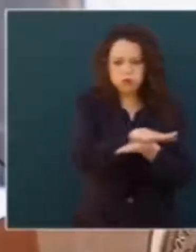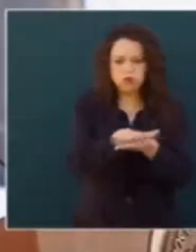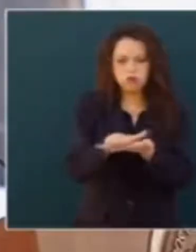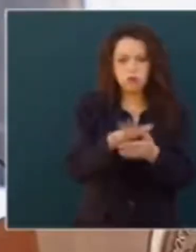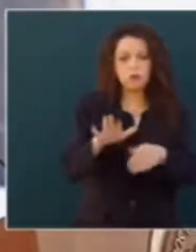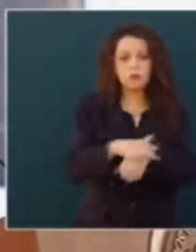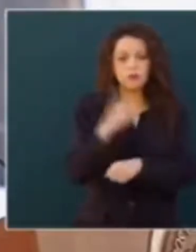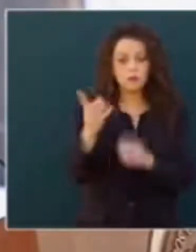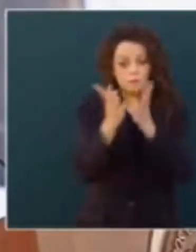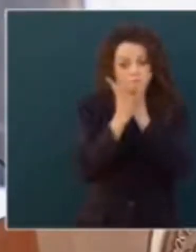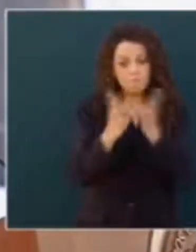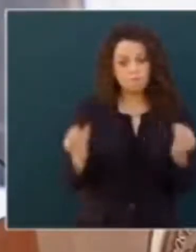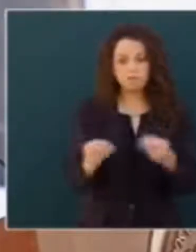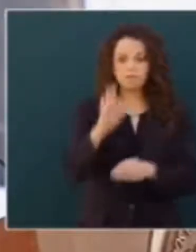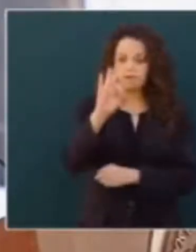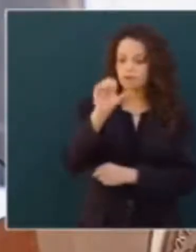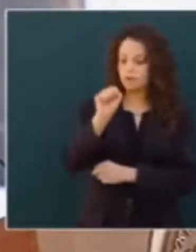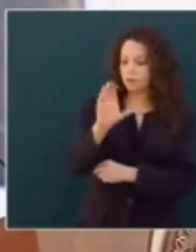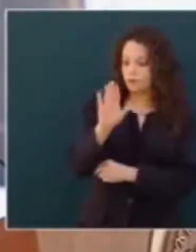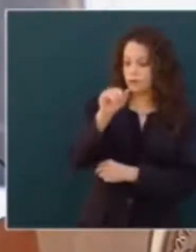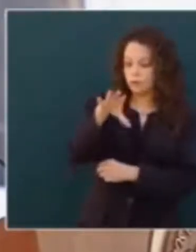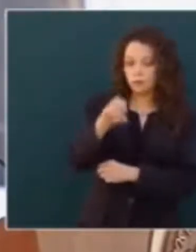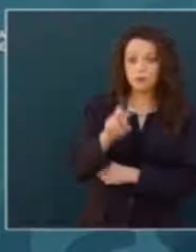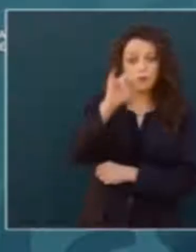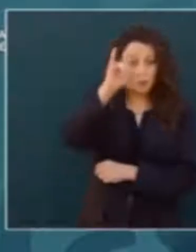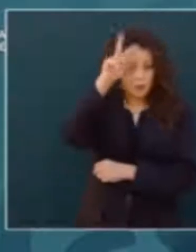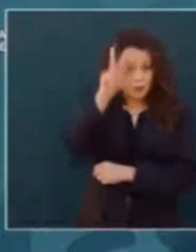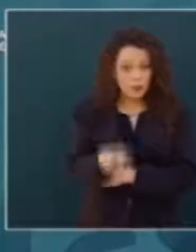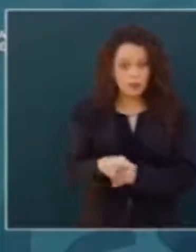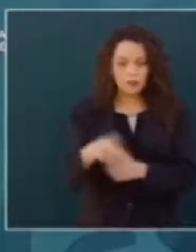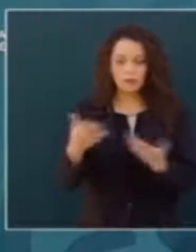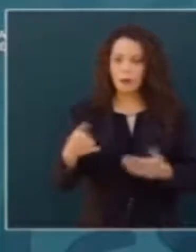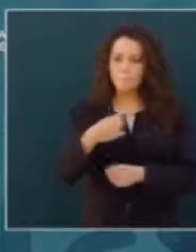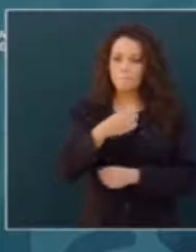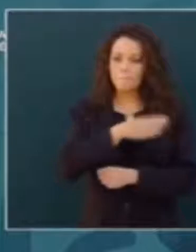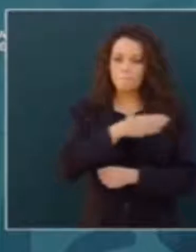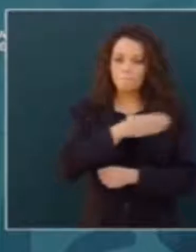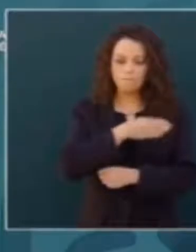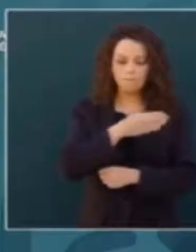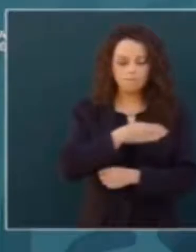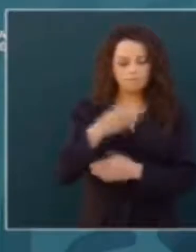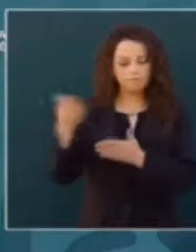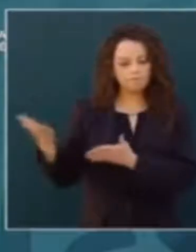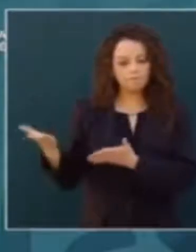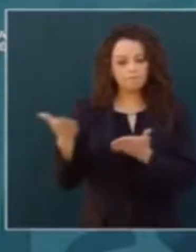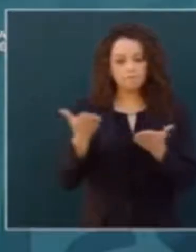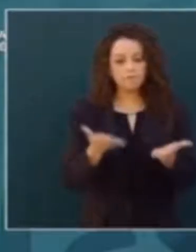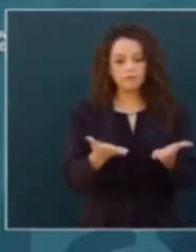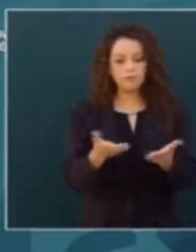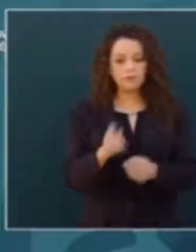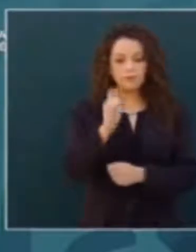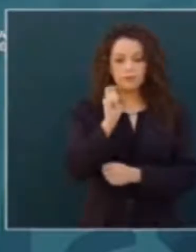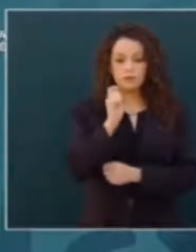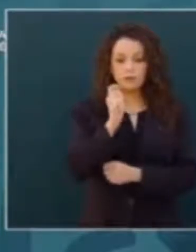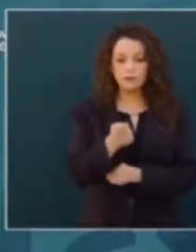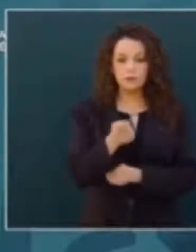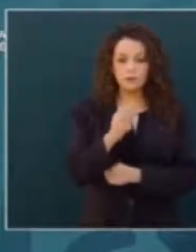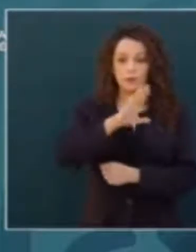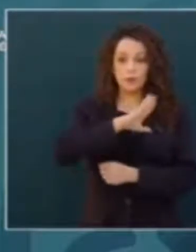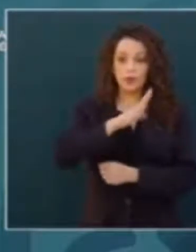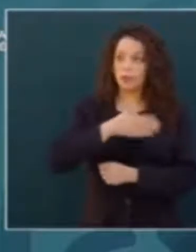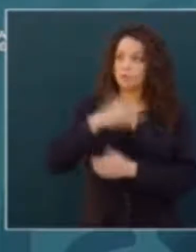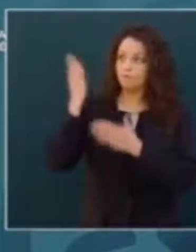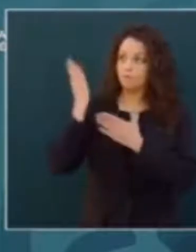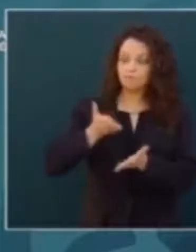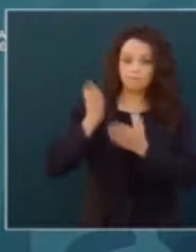fascismo, y la generosidad con que recibió al exilio español en nuestro